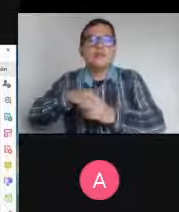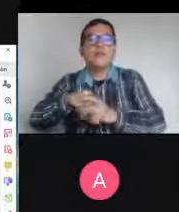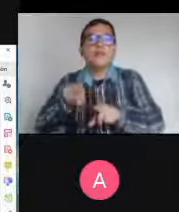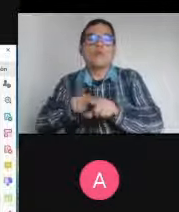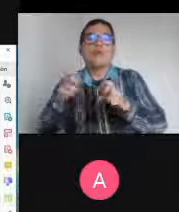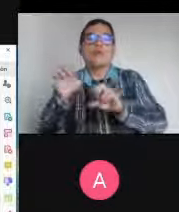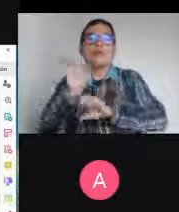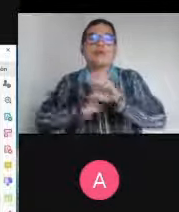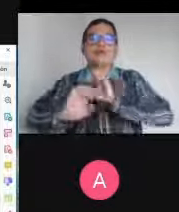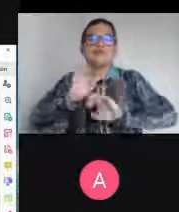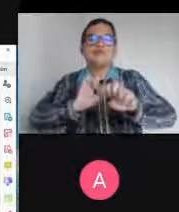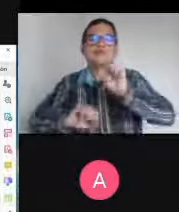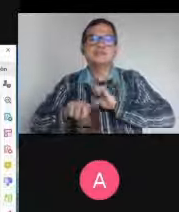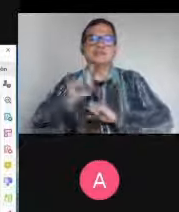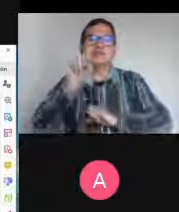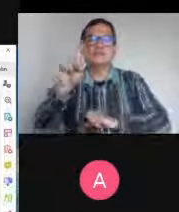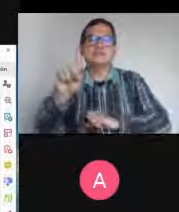ohm. ¿Listos?